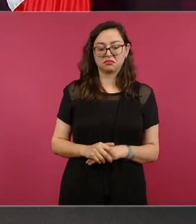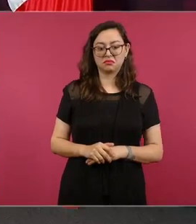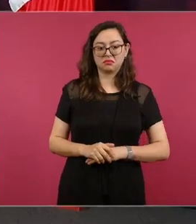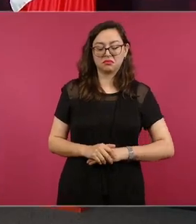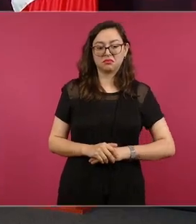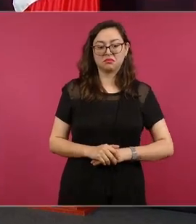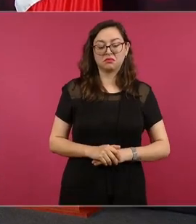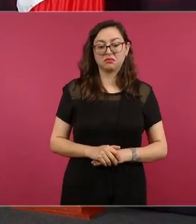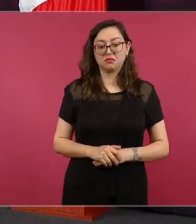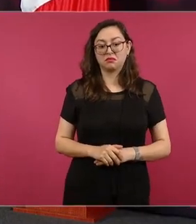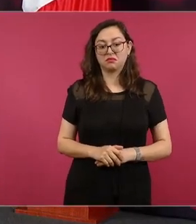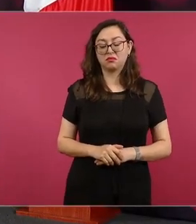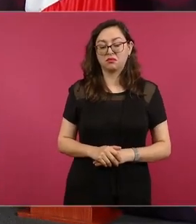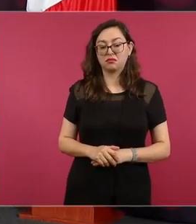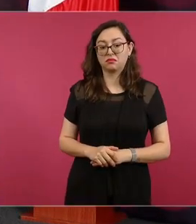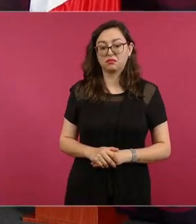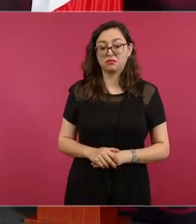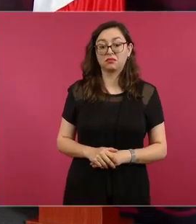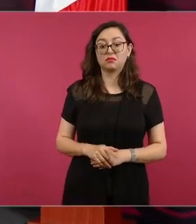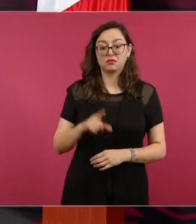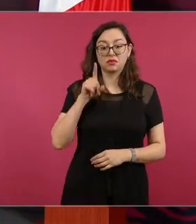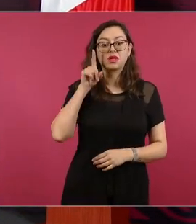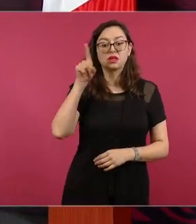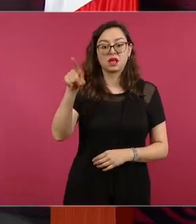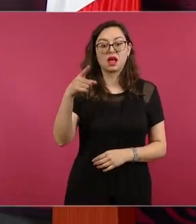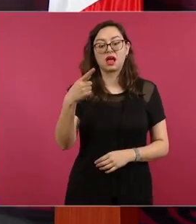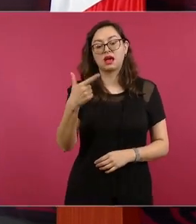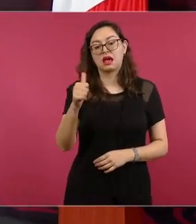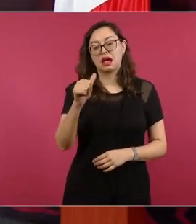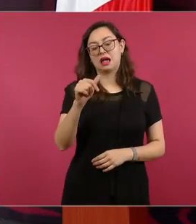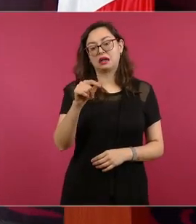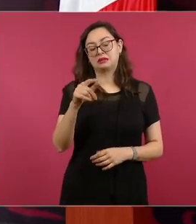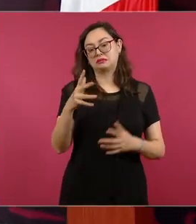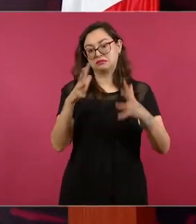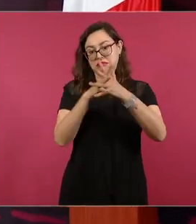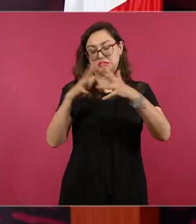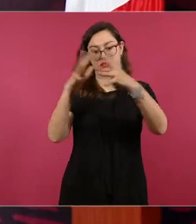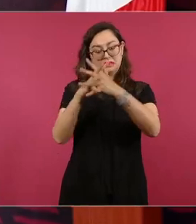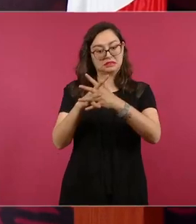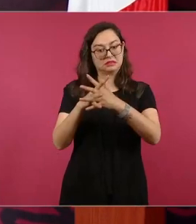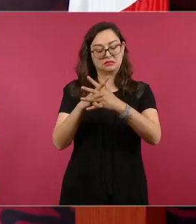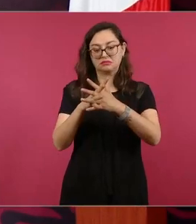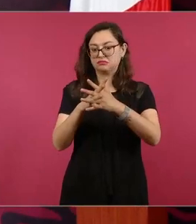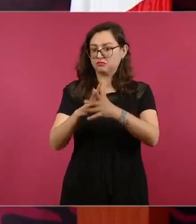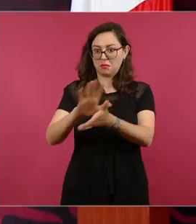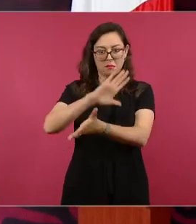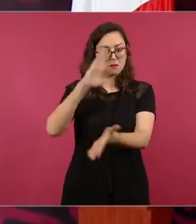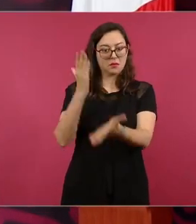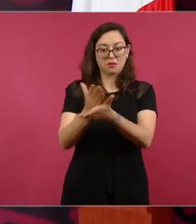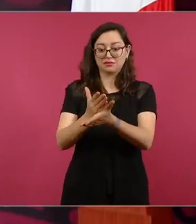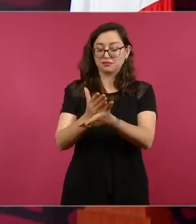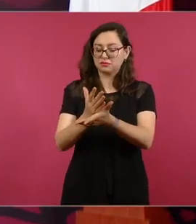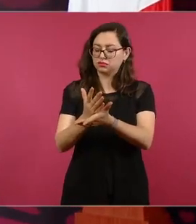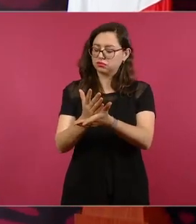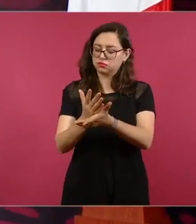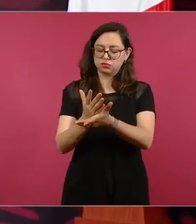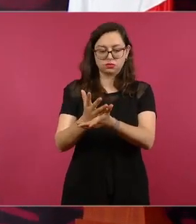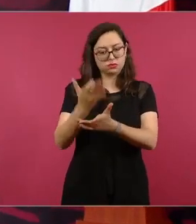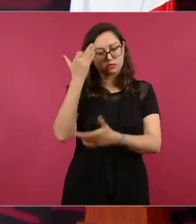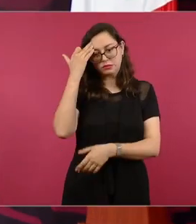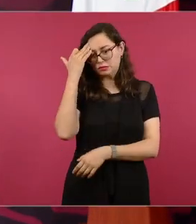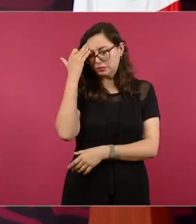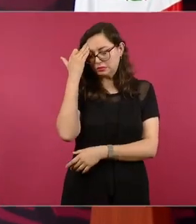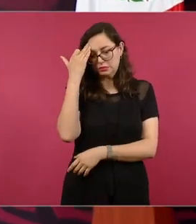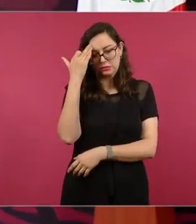en en en gaza sí pero se ha tardado mucho ha costado muchas vidas ya